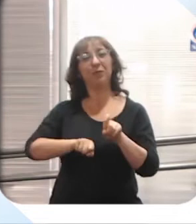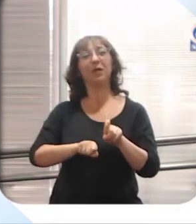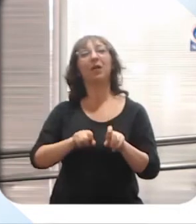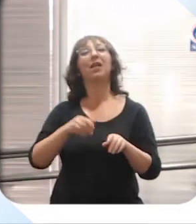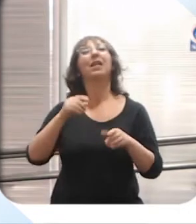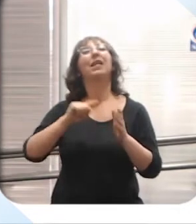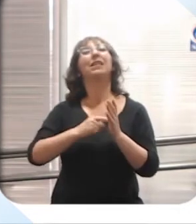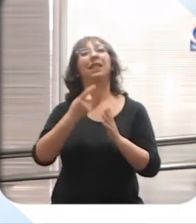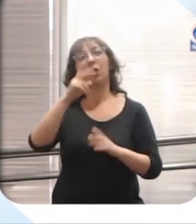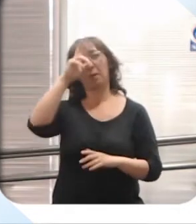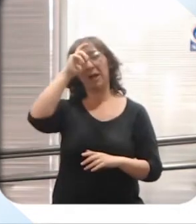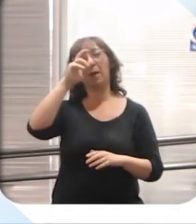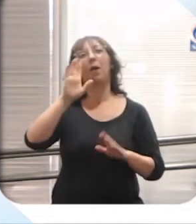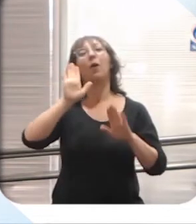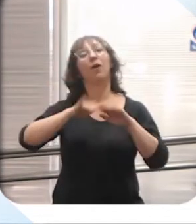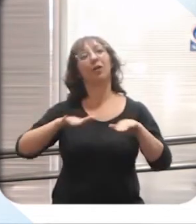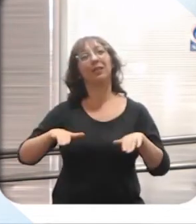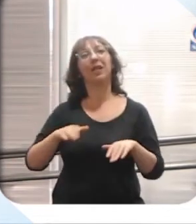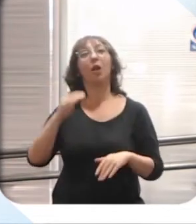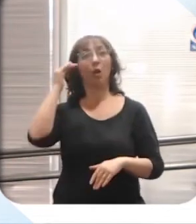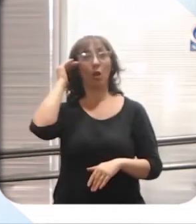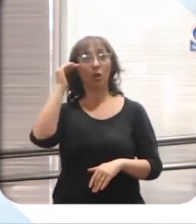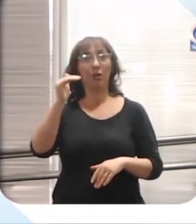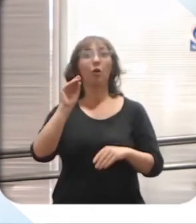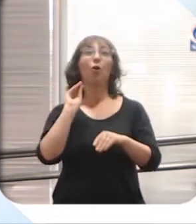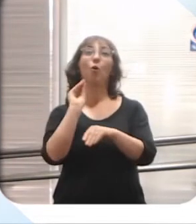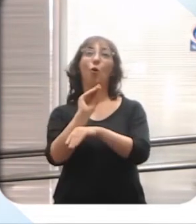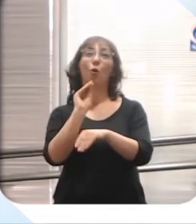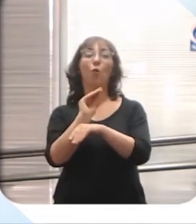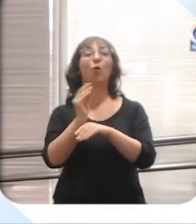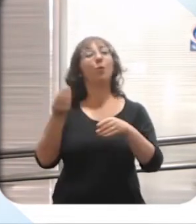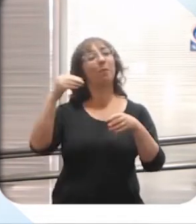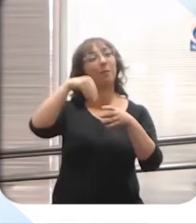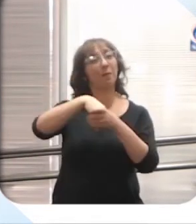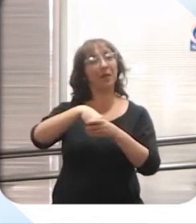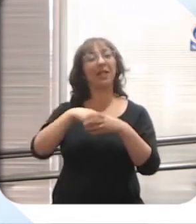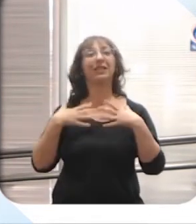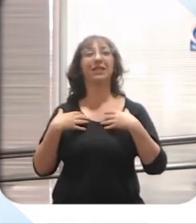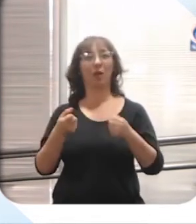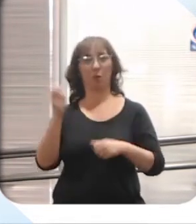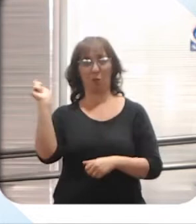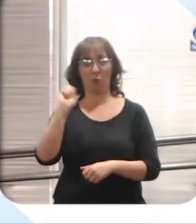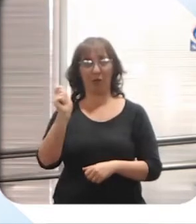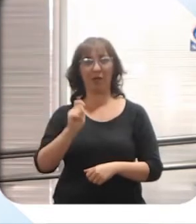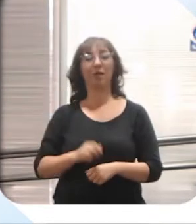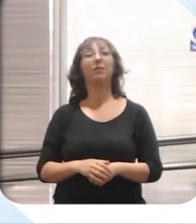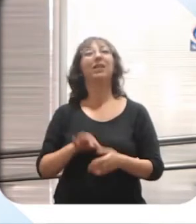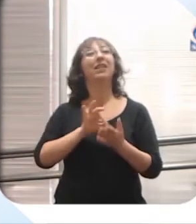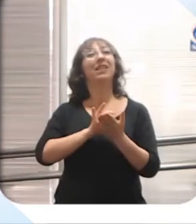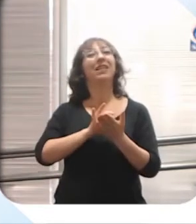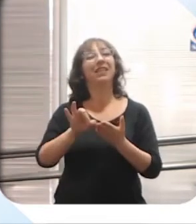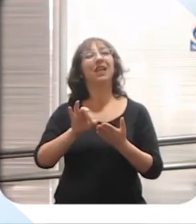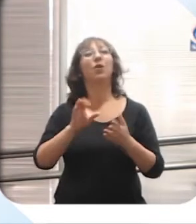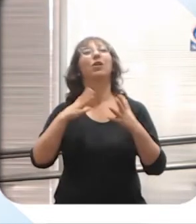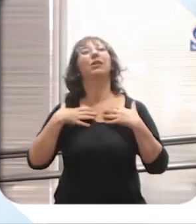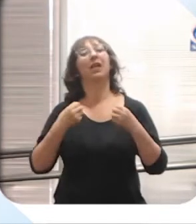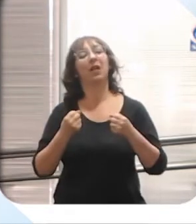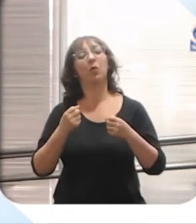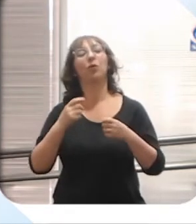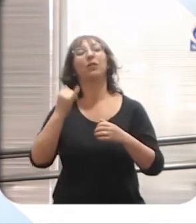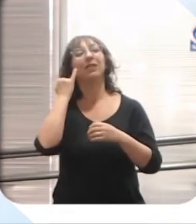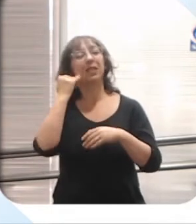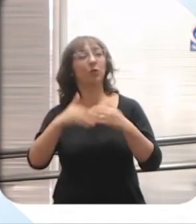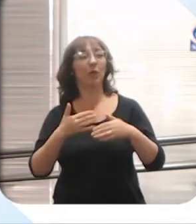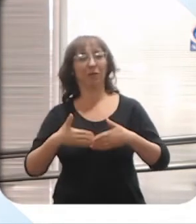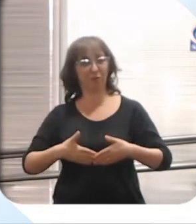Centro Hospitalario Pereira Rosell, docente en los cursos de implementación del Ministerio de Salud Pública en servicios de salud sexual y